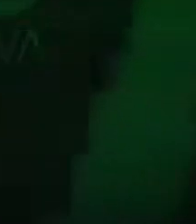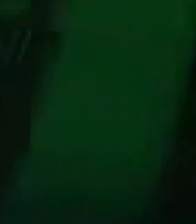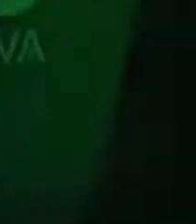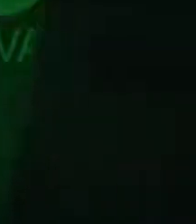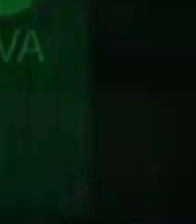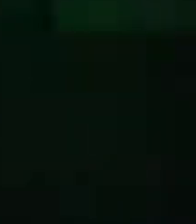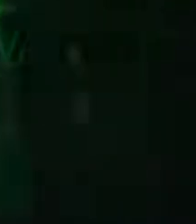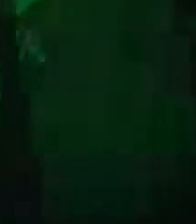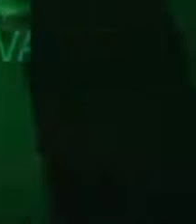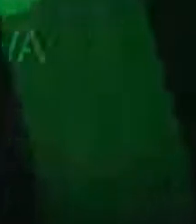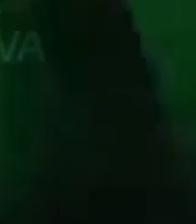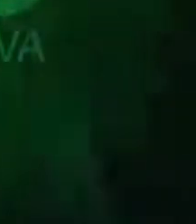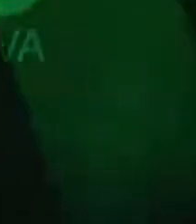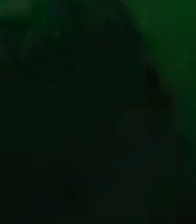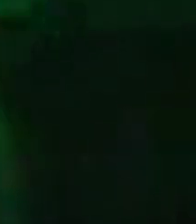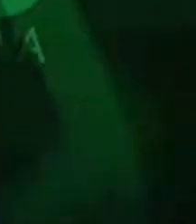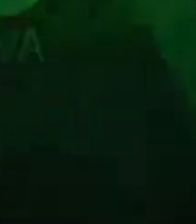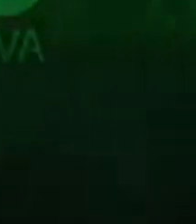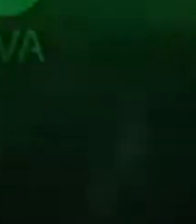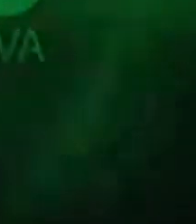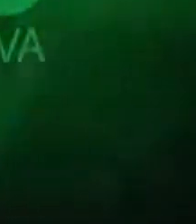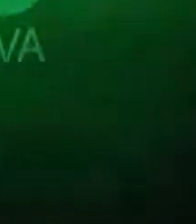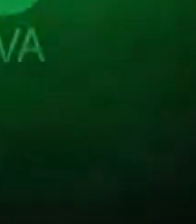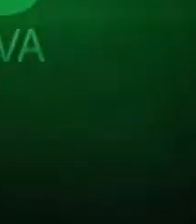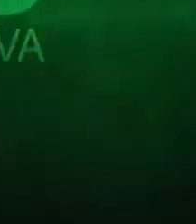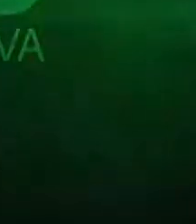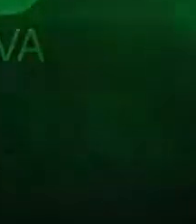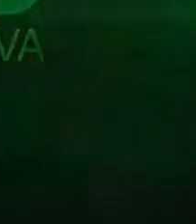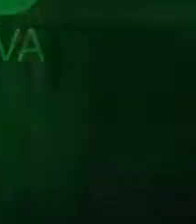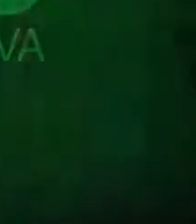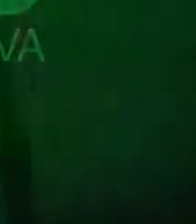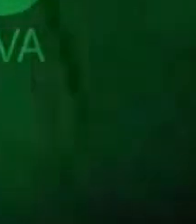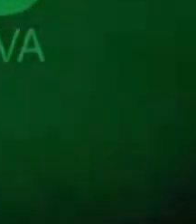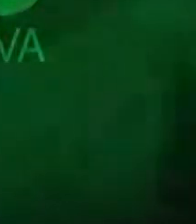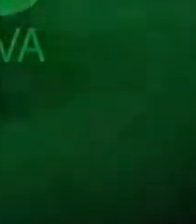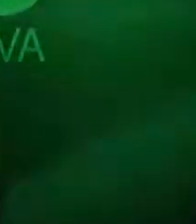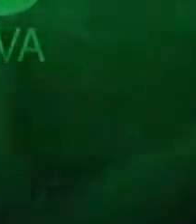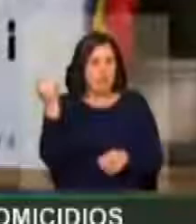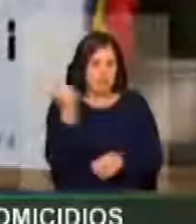hay varias similitudes entre los casos que no fueron aclarados.